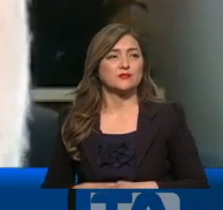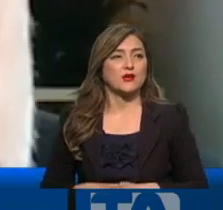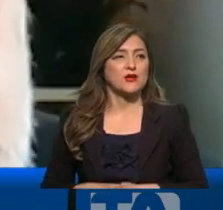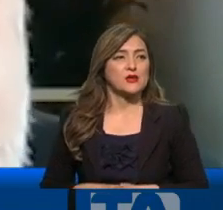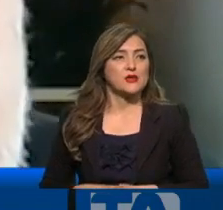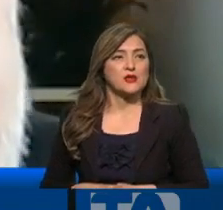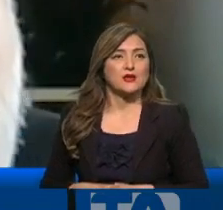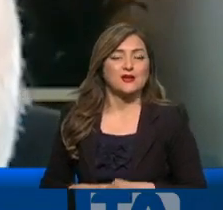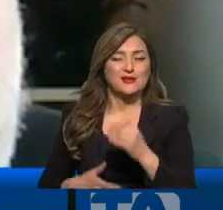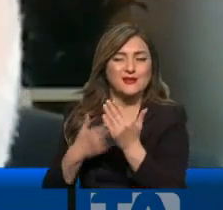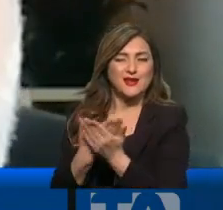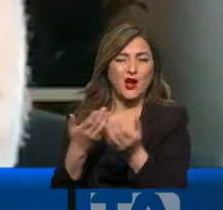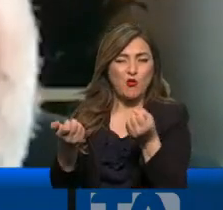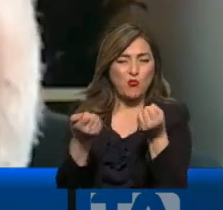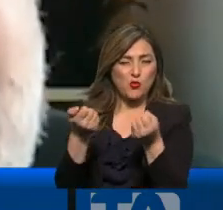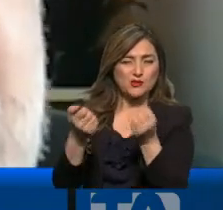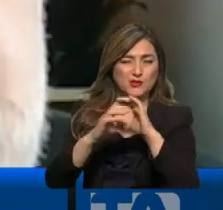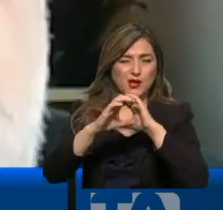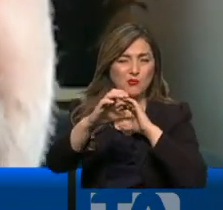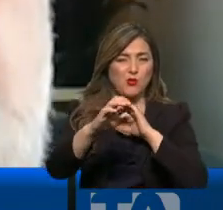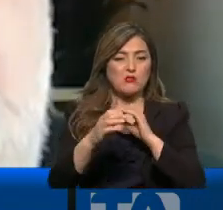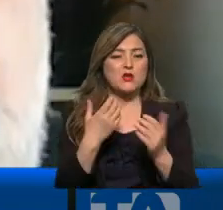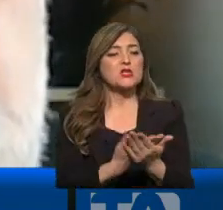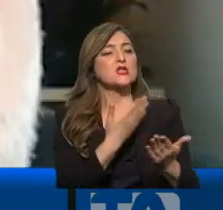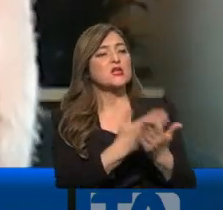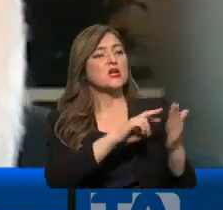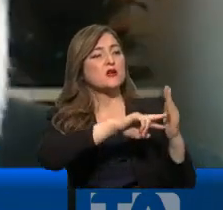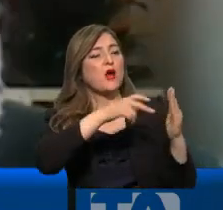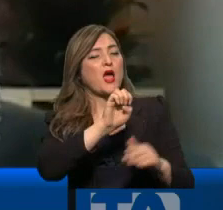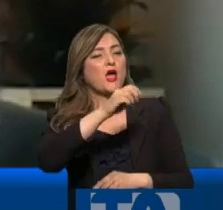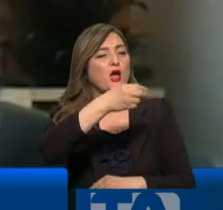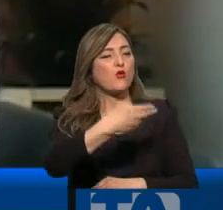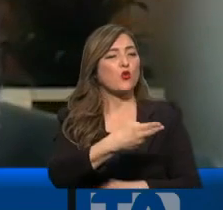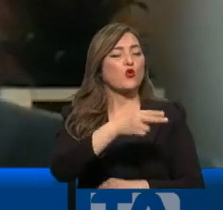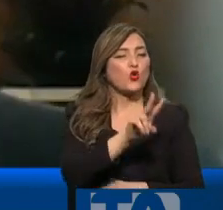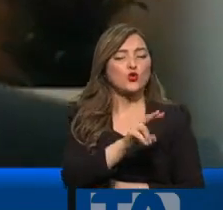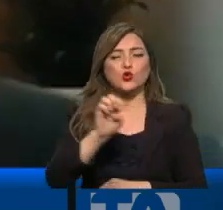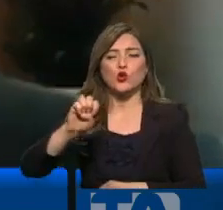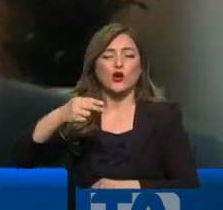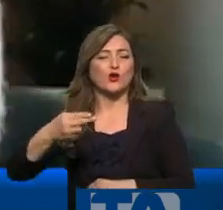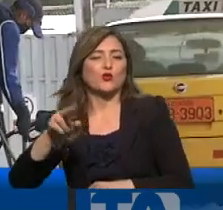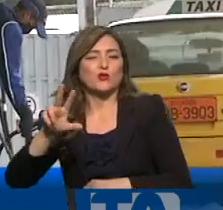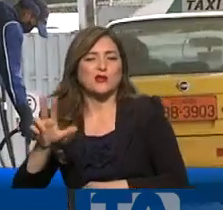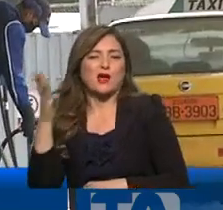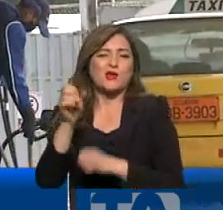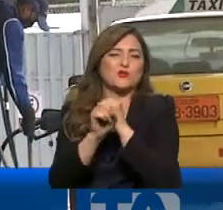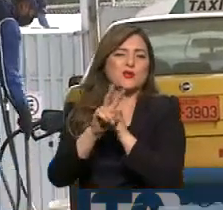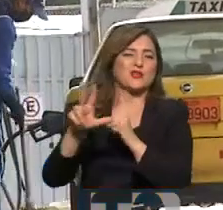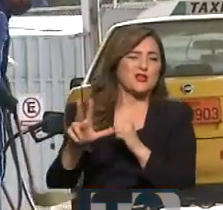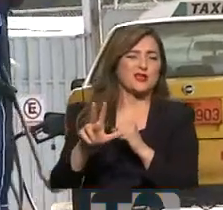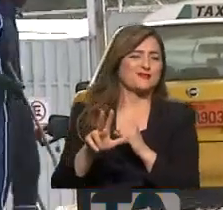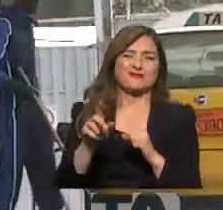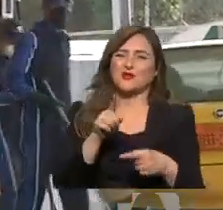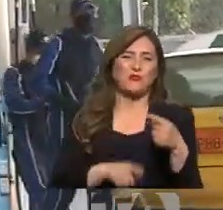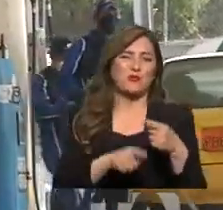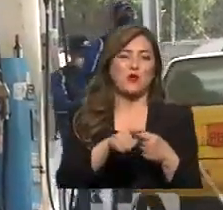los camiones, tengan tecnologías tipo Euro 2 o Euro 3 de hace 23 años. Sin combustible